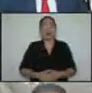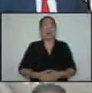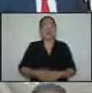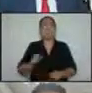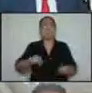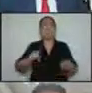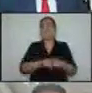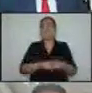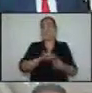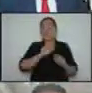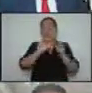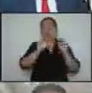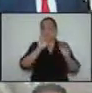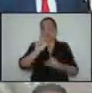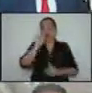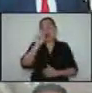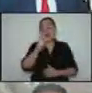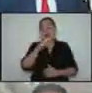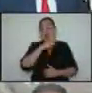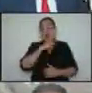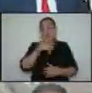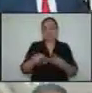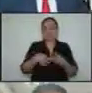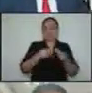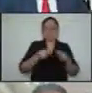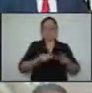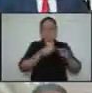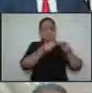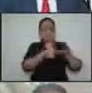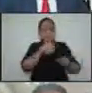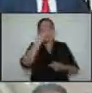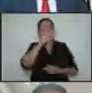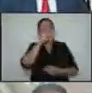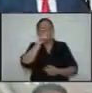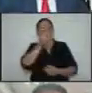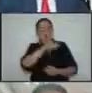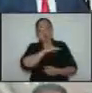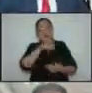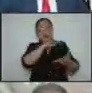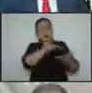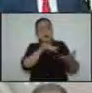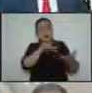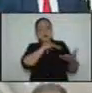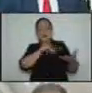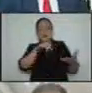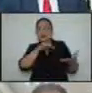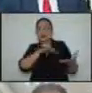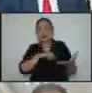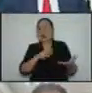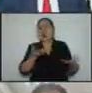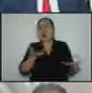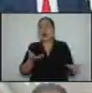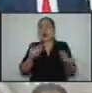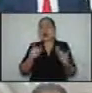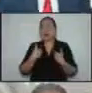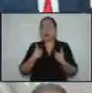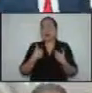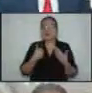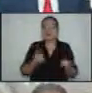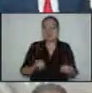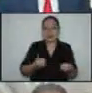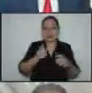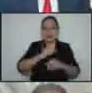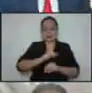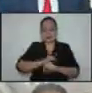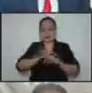acompañándoles una serie de lecturas que puedan arropar